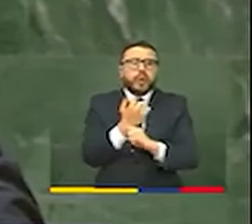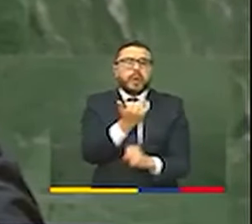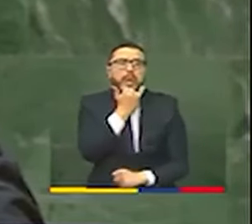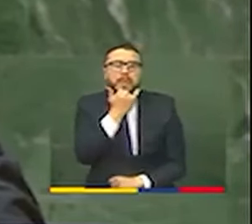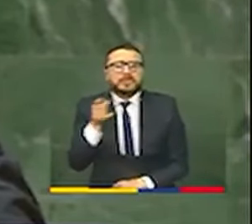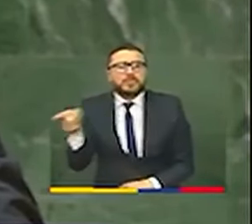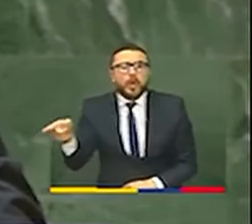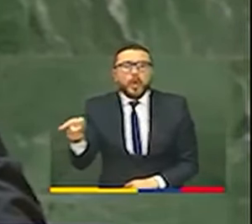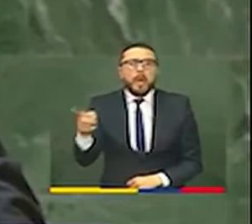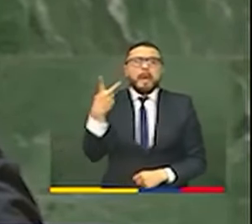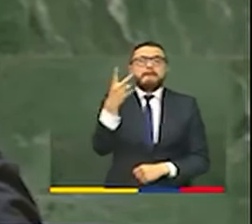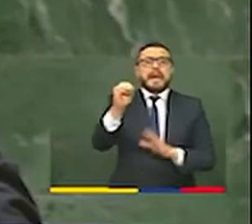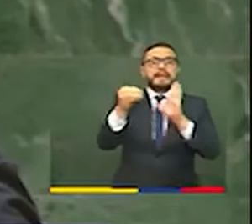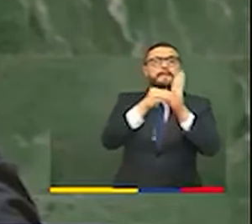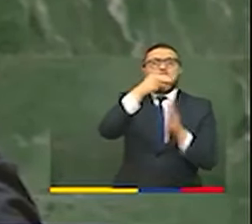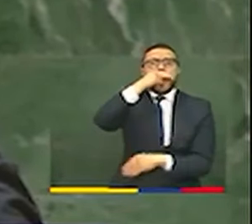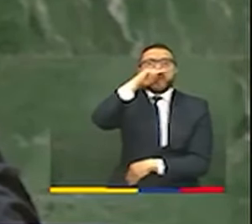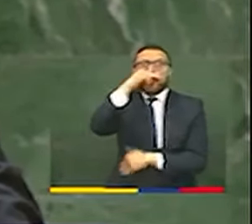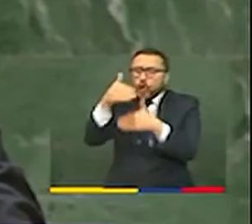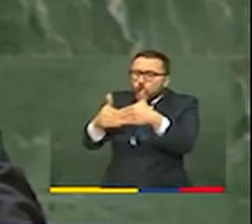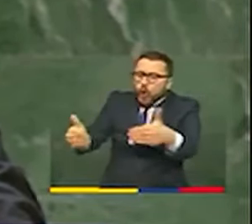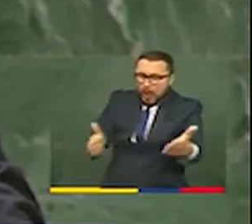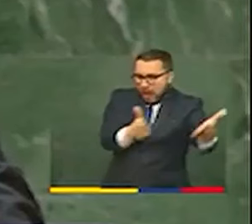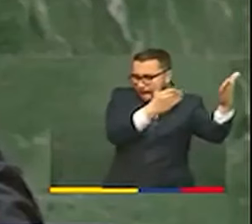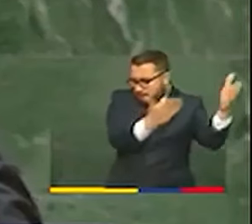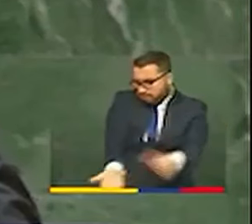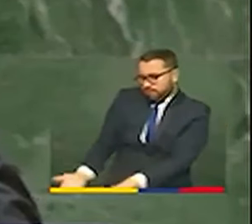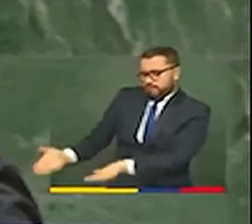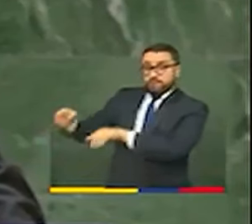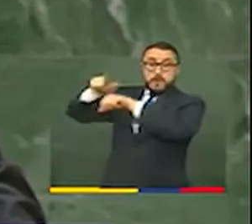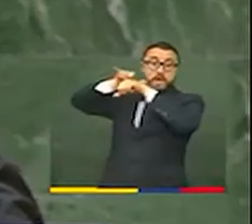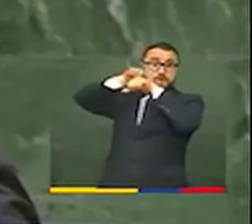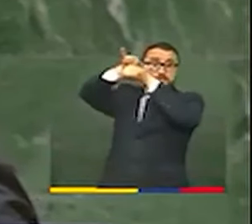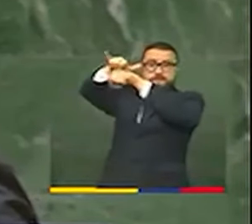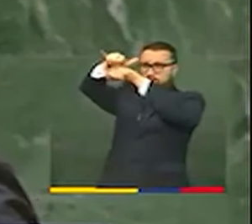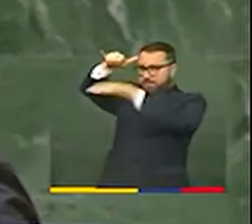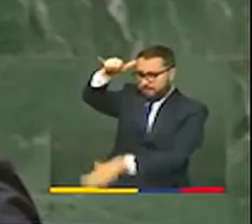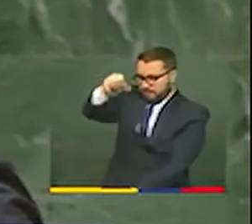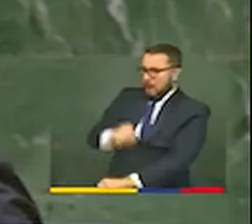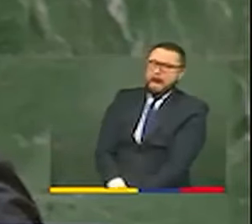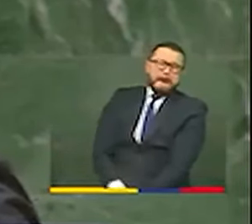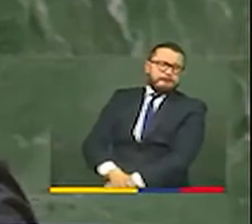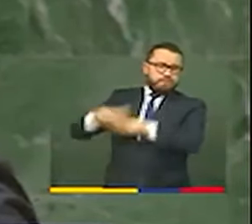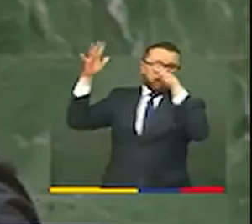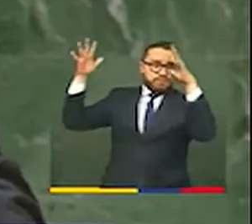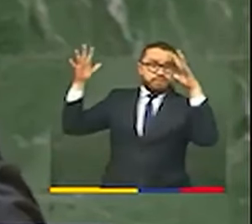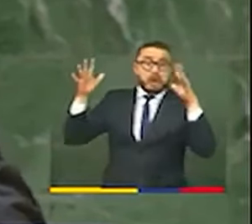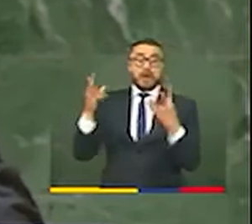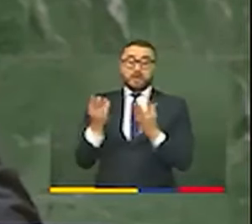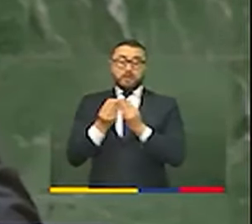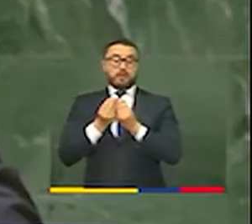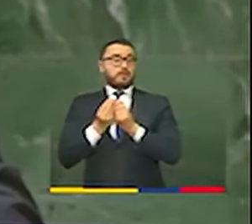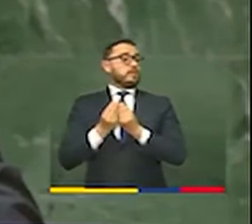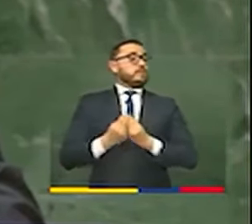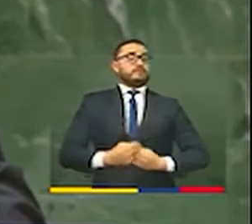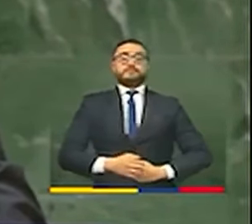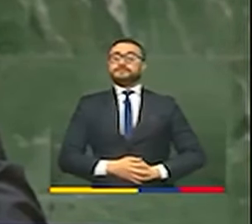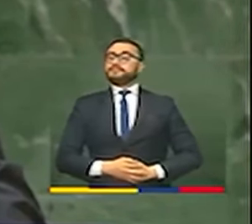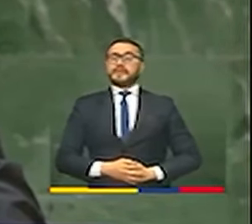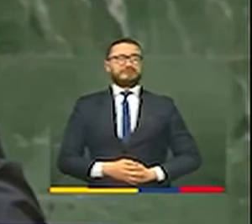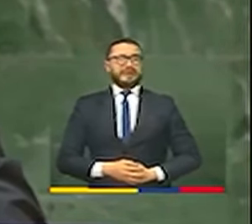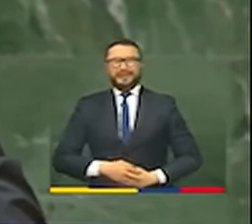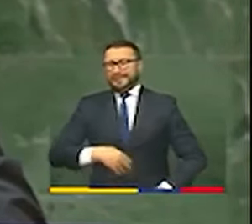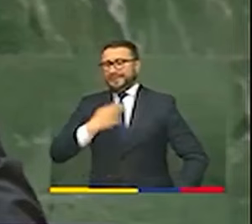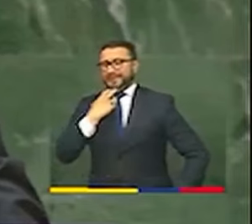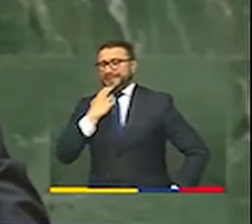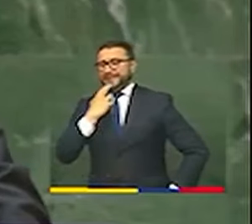bombas y los presidentes de los países de la destrucción humana se ríen en estos pasillos. Con